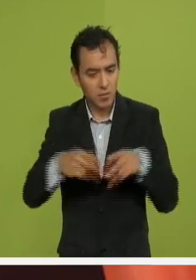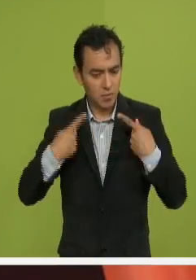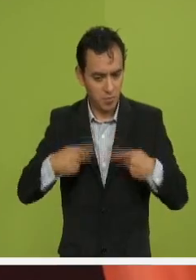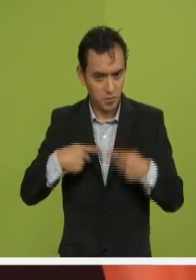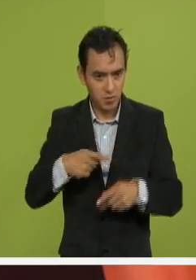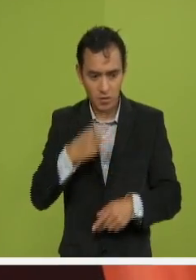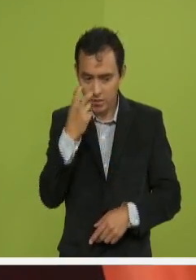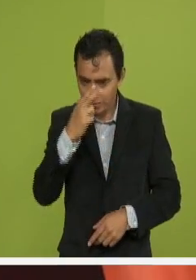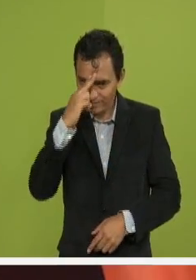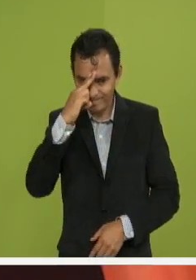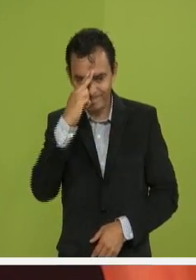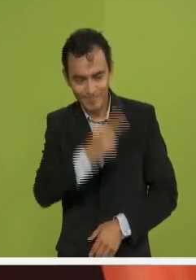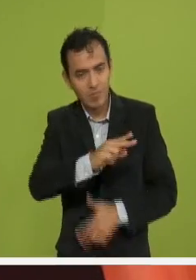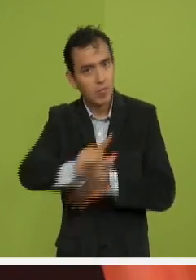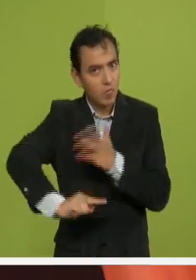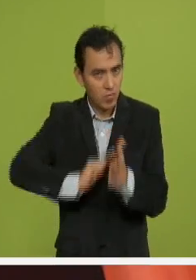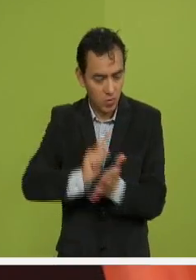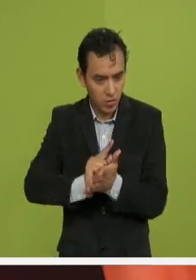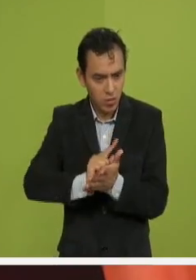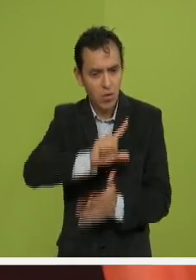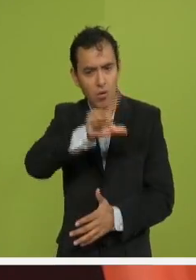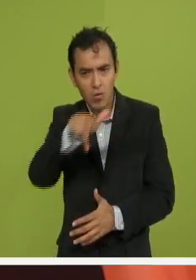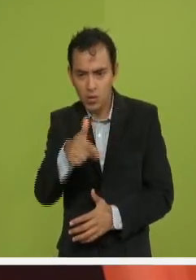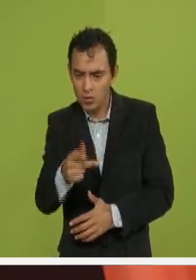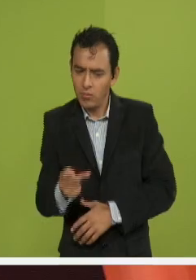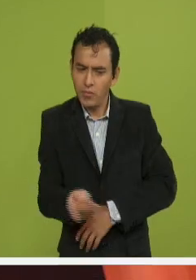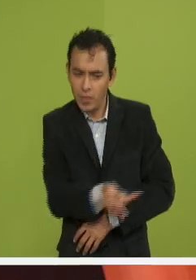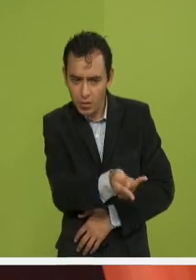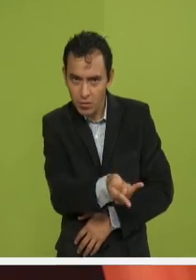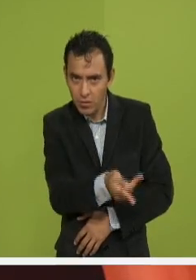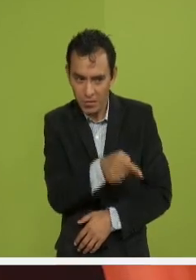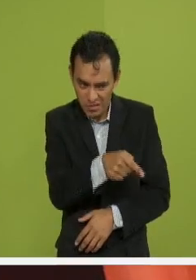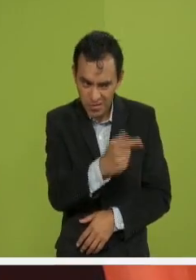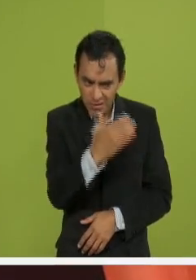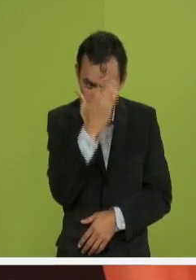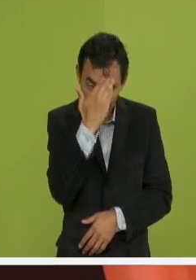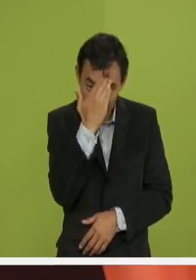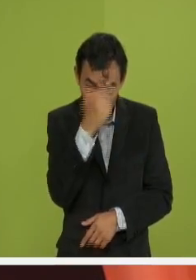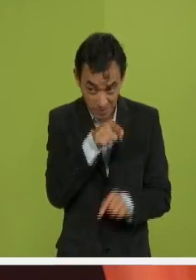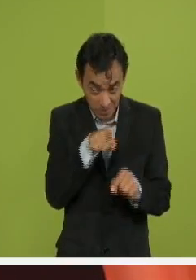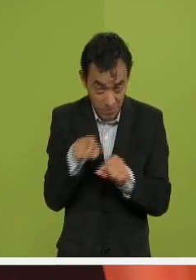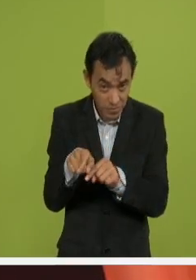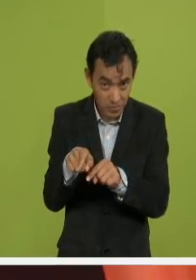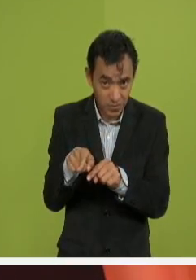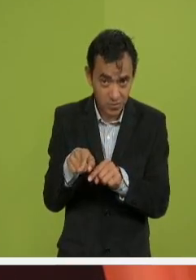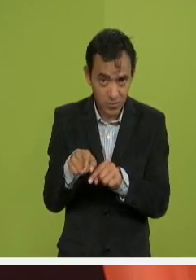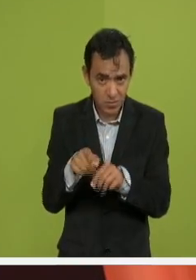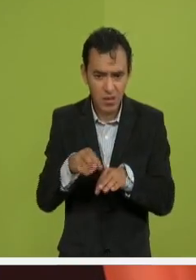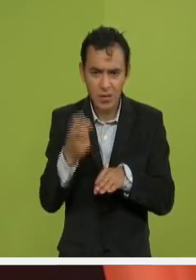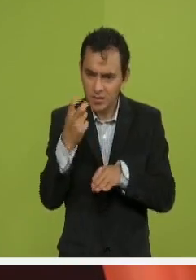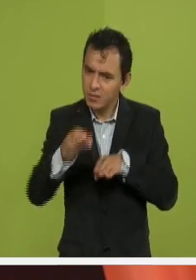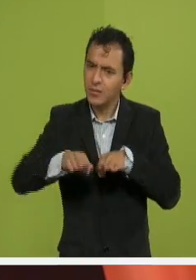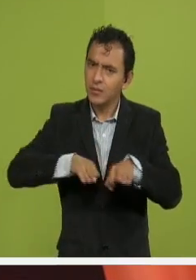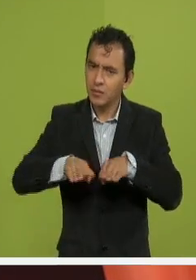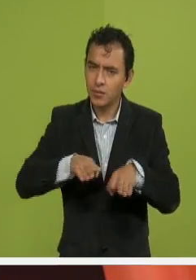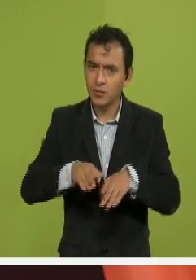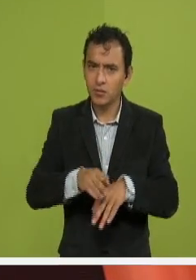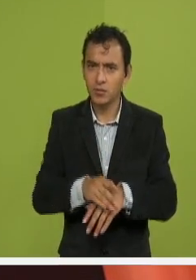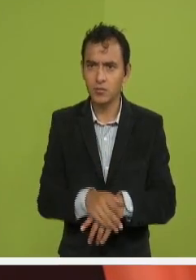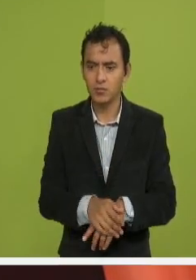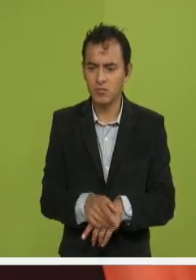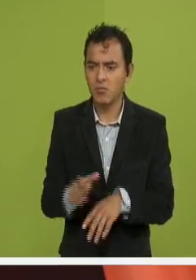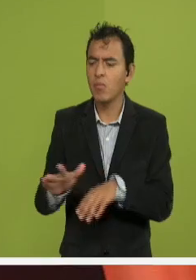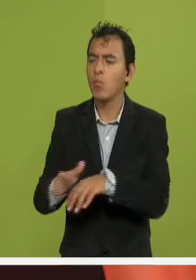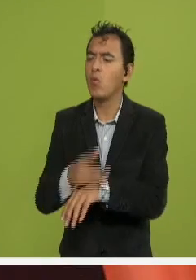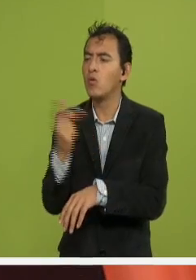acto ilegal. Posterior a ello, preguntar si es una persona conocida quien está haciendo ese acto, pues preguntar cuál